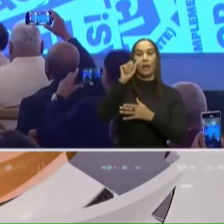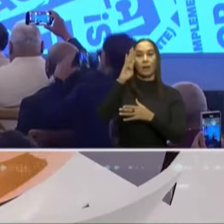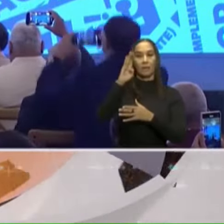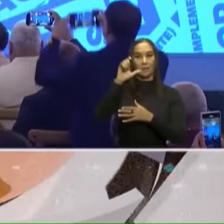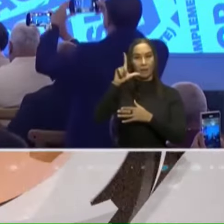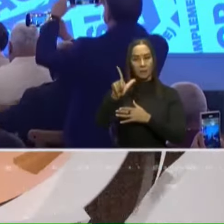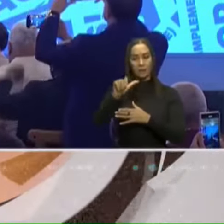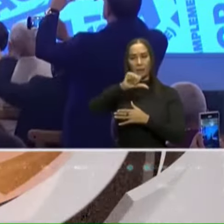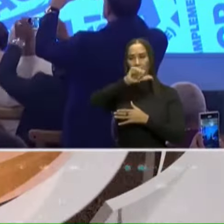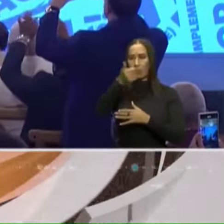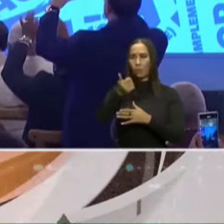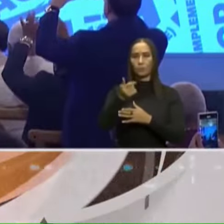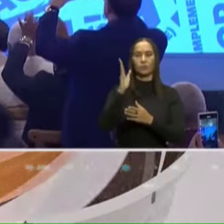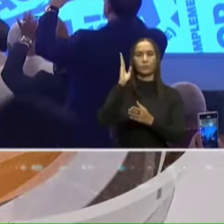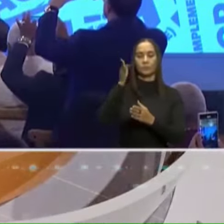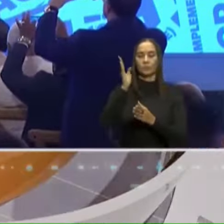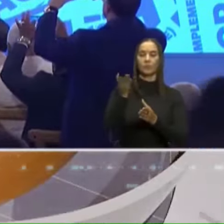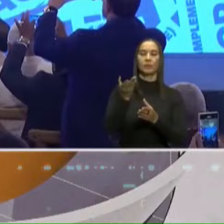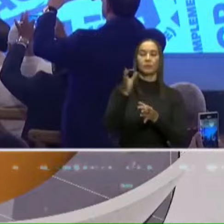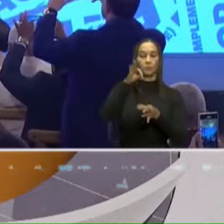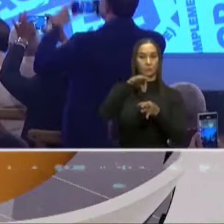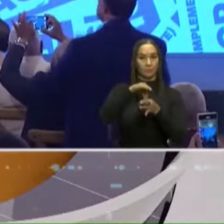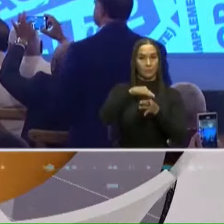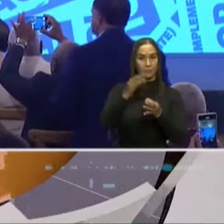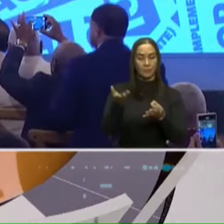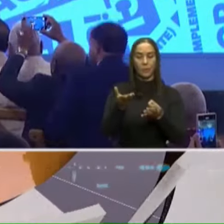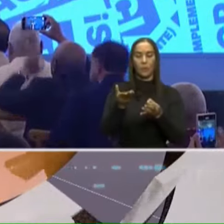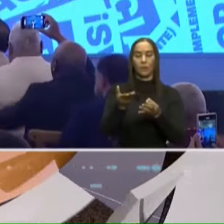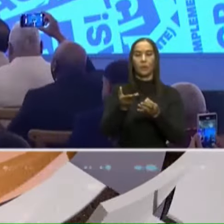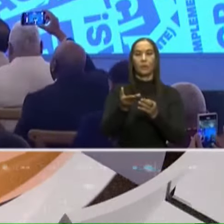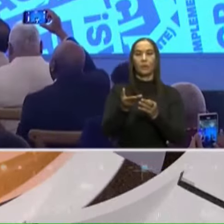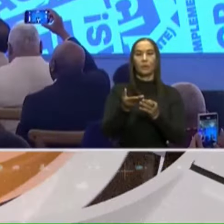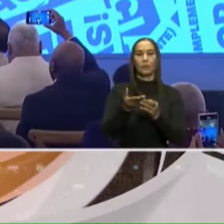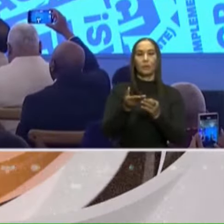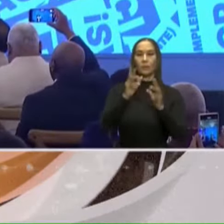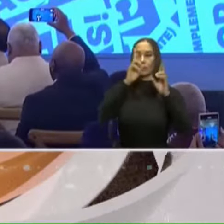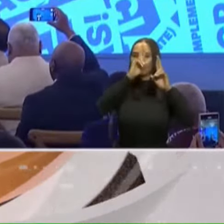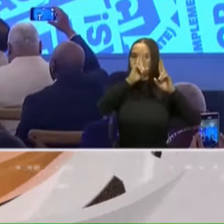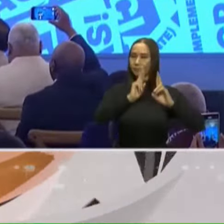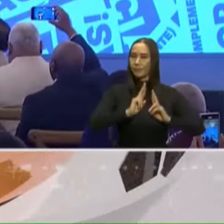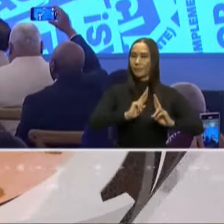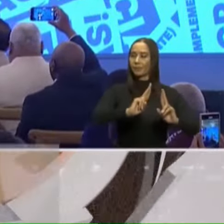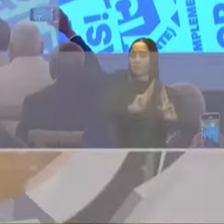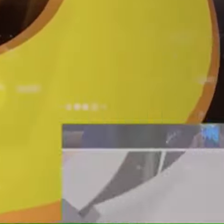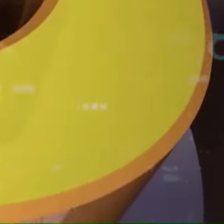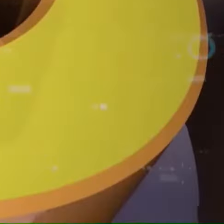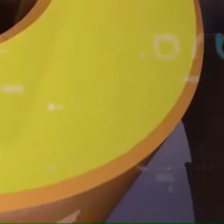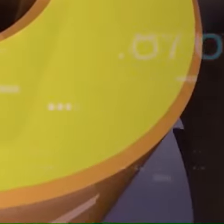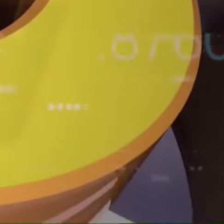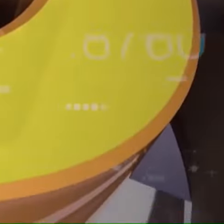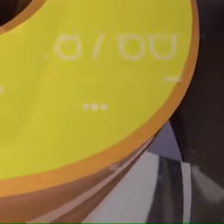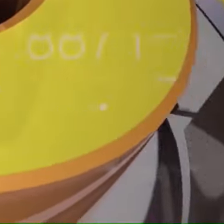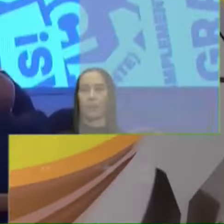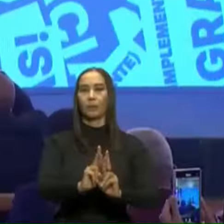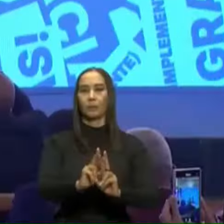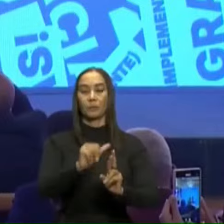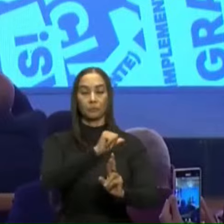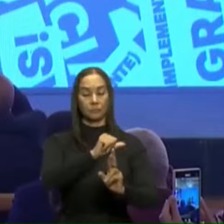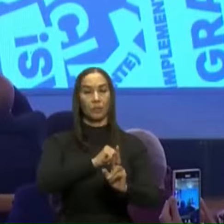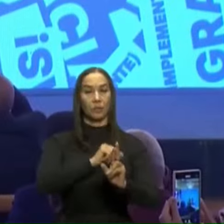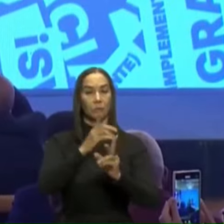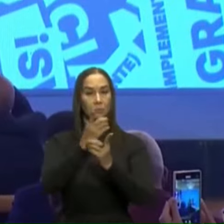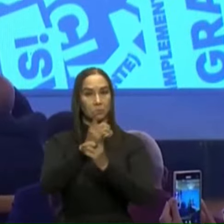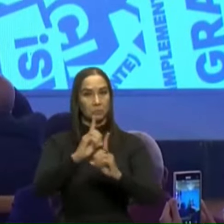cobertura que debe dar el estado al presidente y su familia Pero bueno él va a ese viaje eh